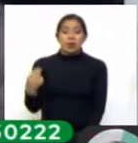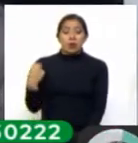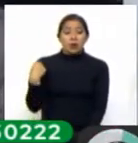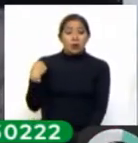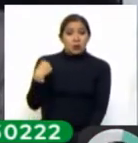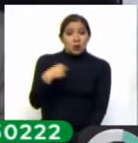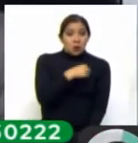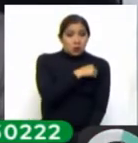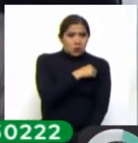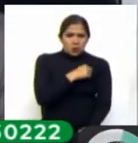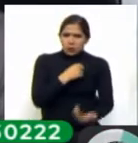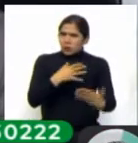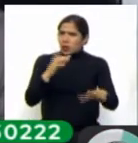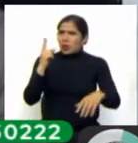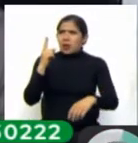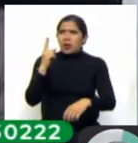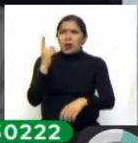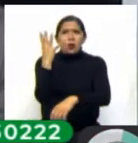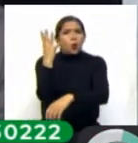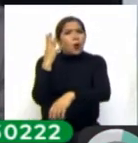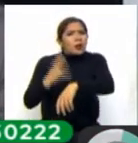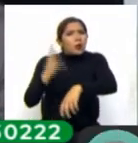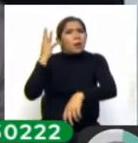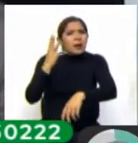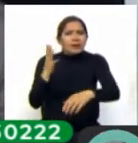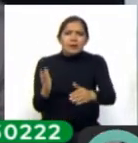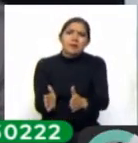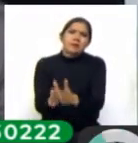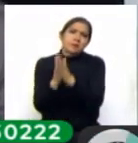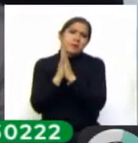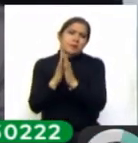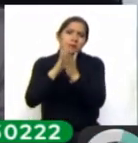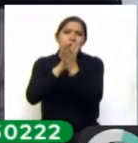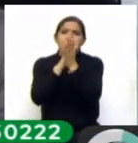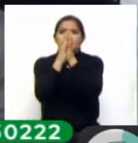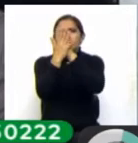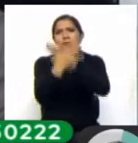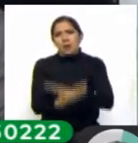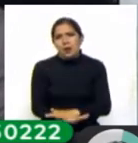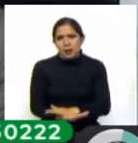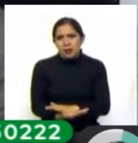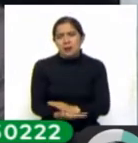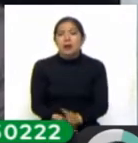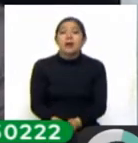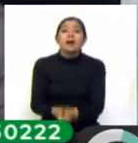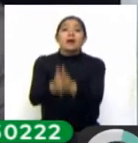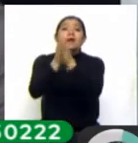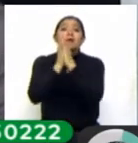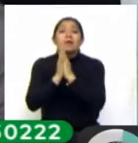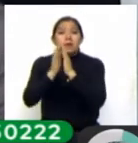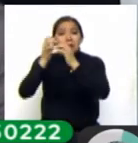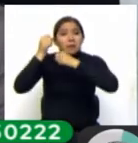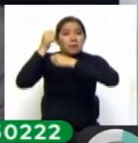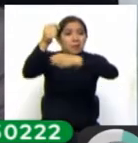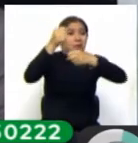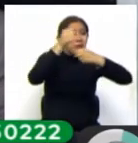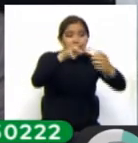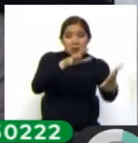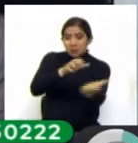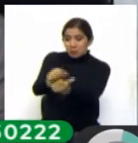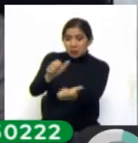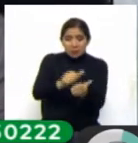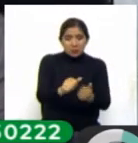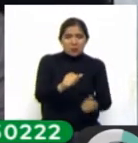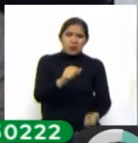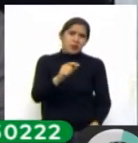pedido ya en 4 oportunidades pacificación, que la movilización no sea violenta, que el ejercicio de derechos no